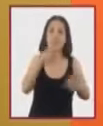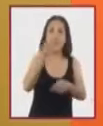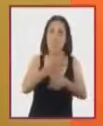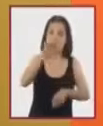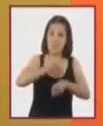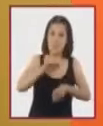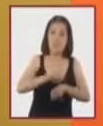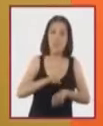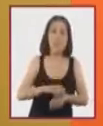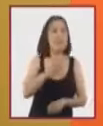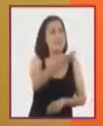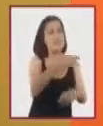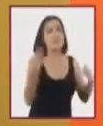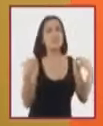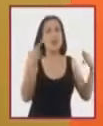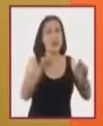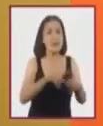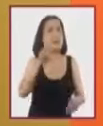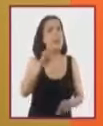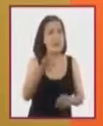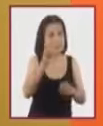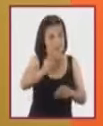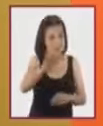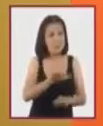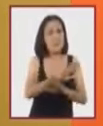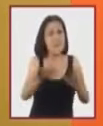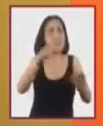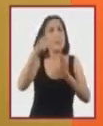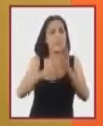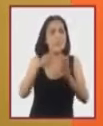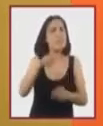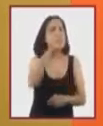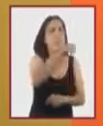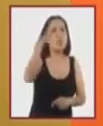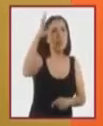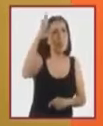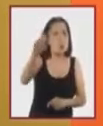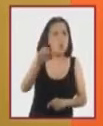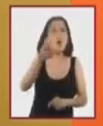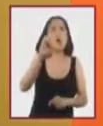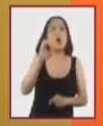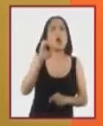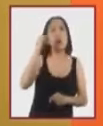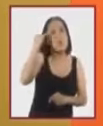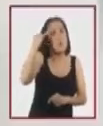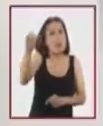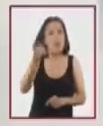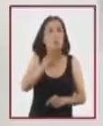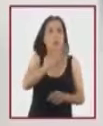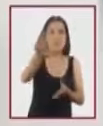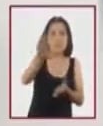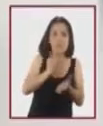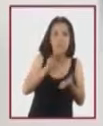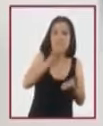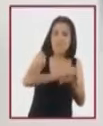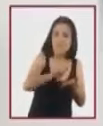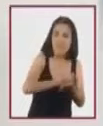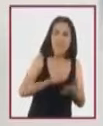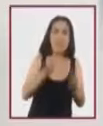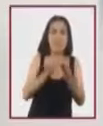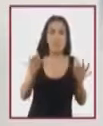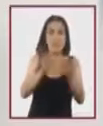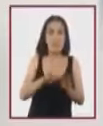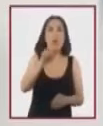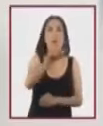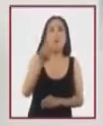grado. Maestro, después de ver el video, ¿qué conceptos o ideas deberíamos resaltar? Como acaban de ver en el video,